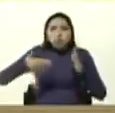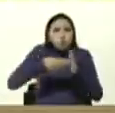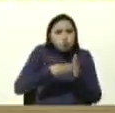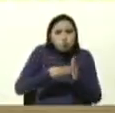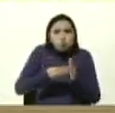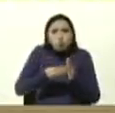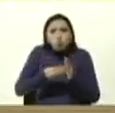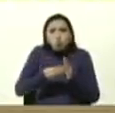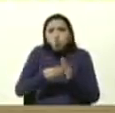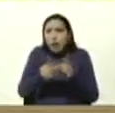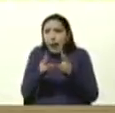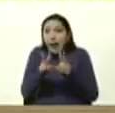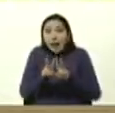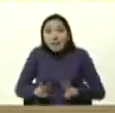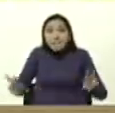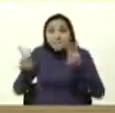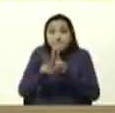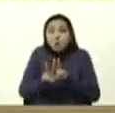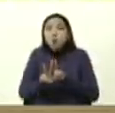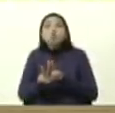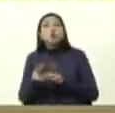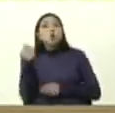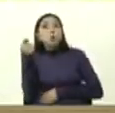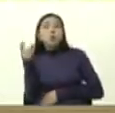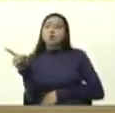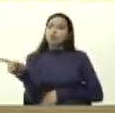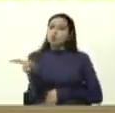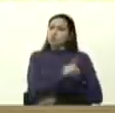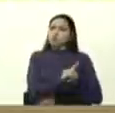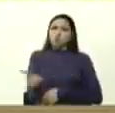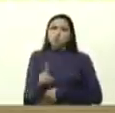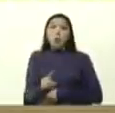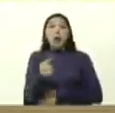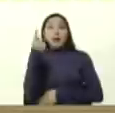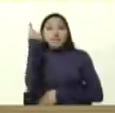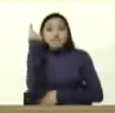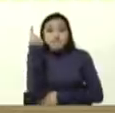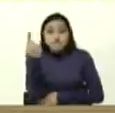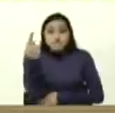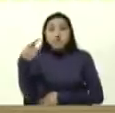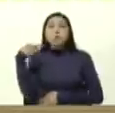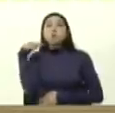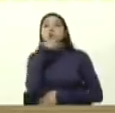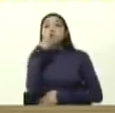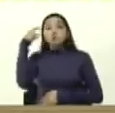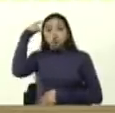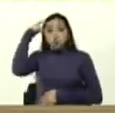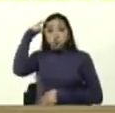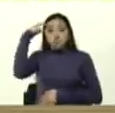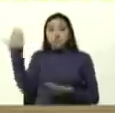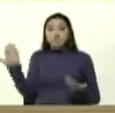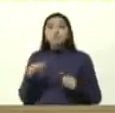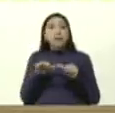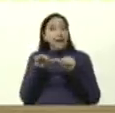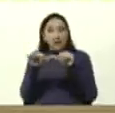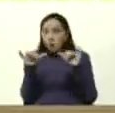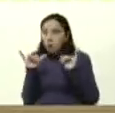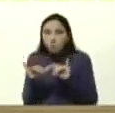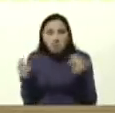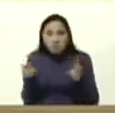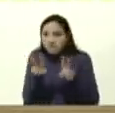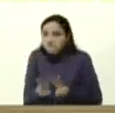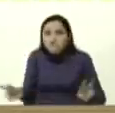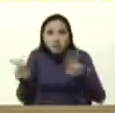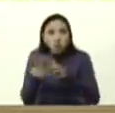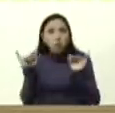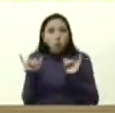el valor del Bolívar. A partir del 1 de octubre, el Bolívar seguirá valiendo exactamente